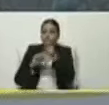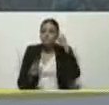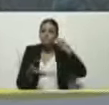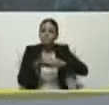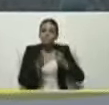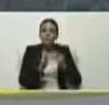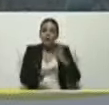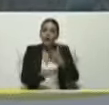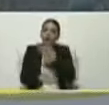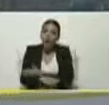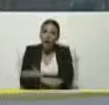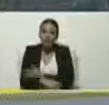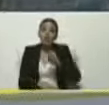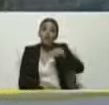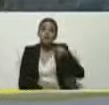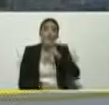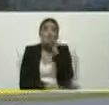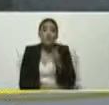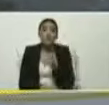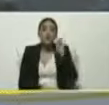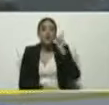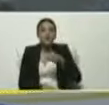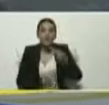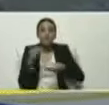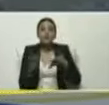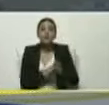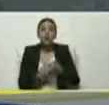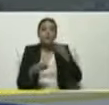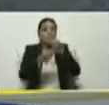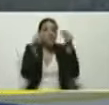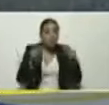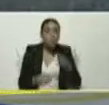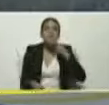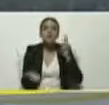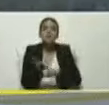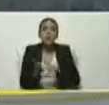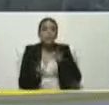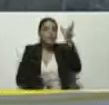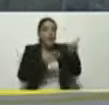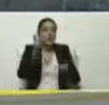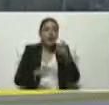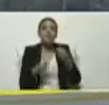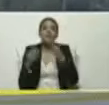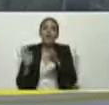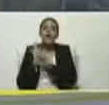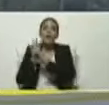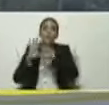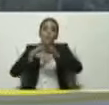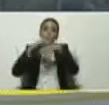que un modelo de seguridad ciudadana que es ejemplo en el mundo.